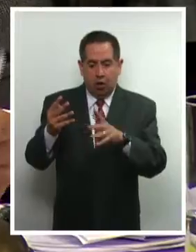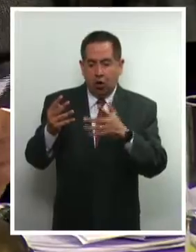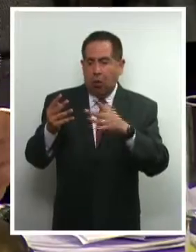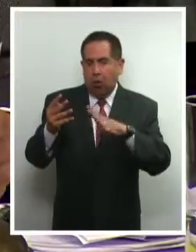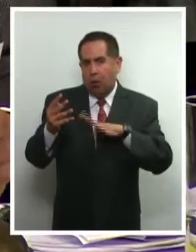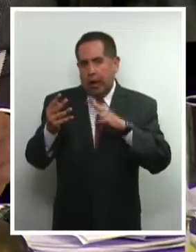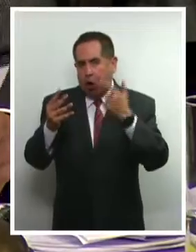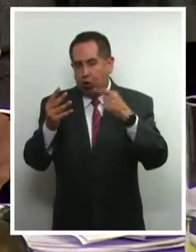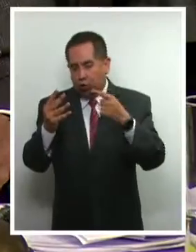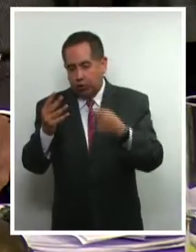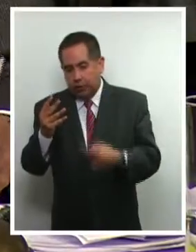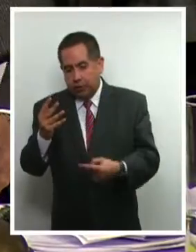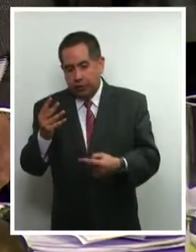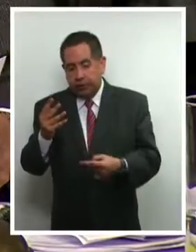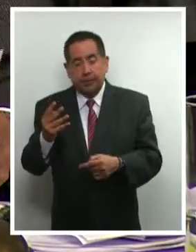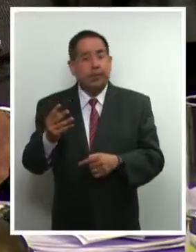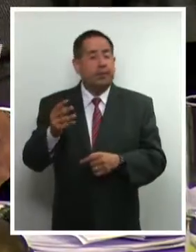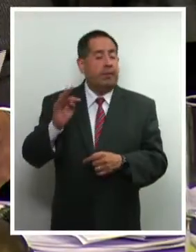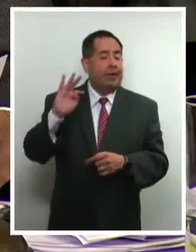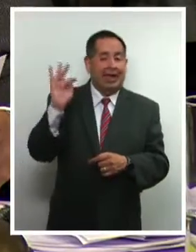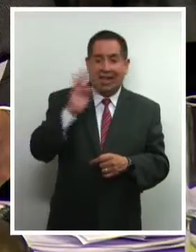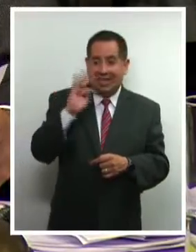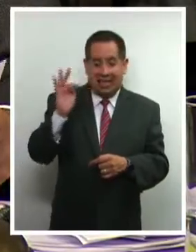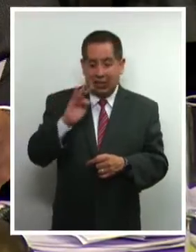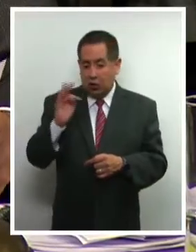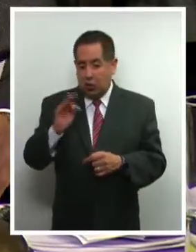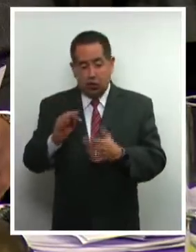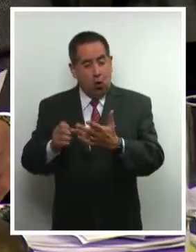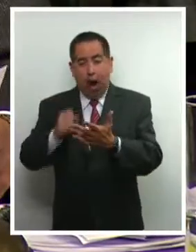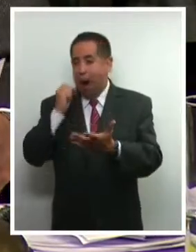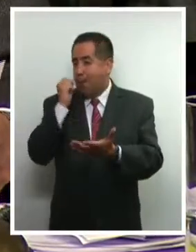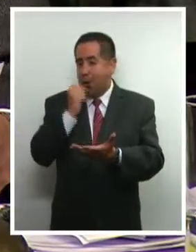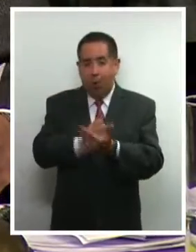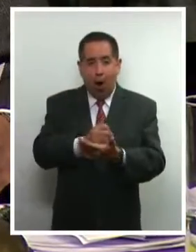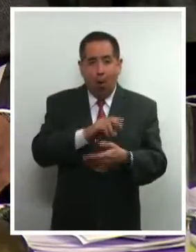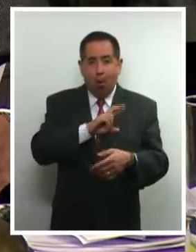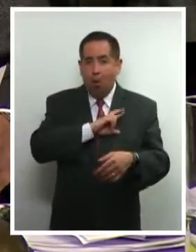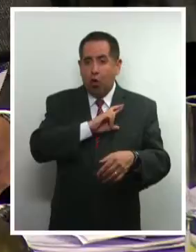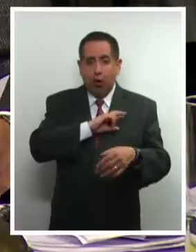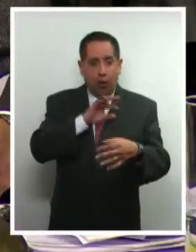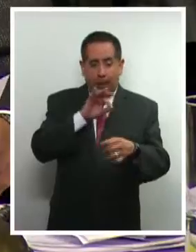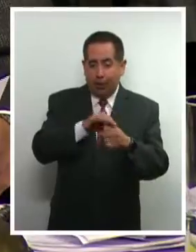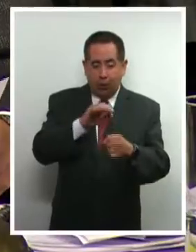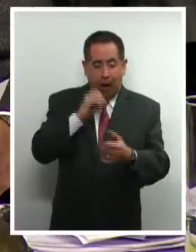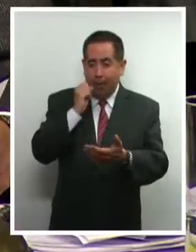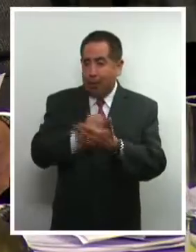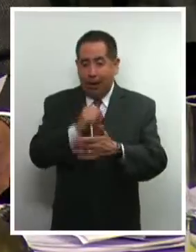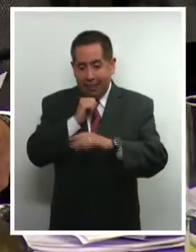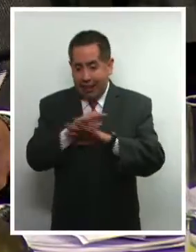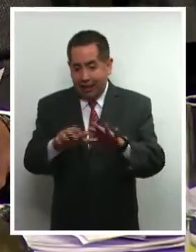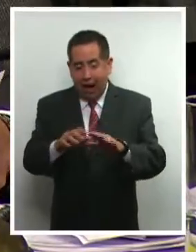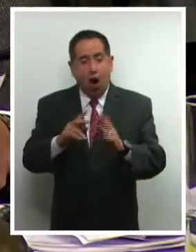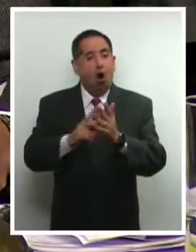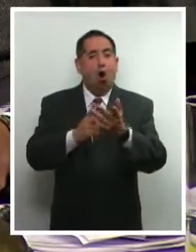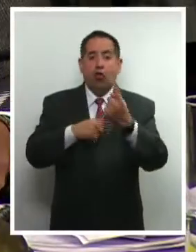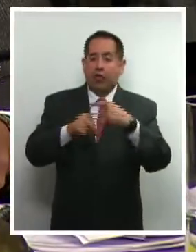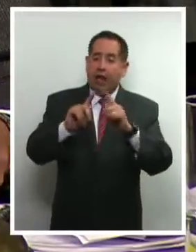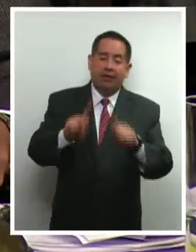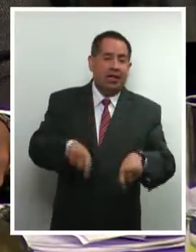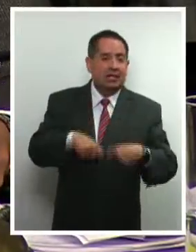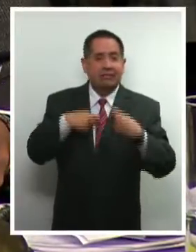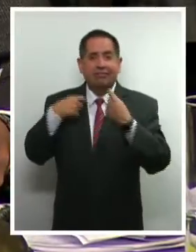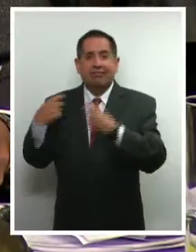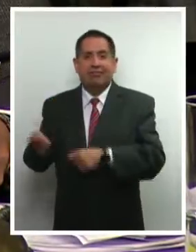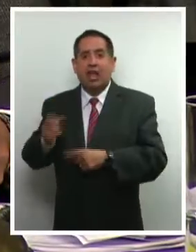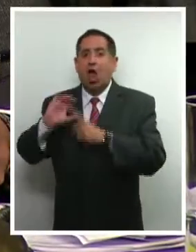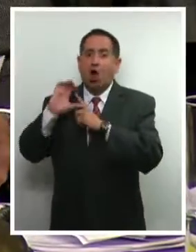casos. De no aprobarse el voto particular o la proposición, se regresaría a la comisión